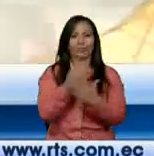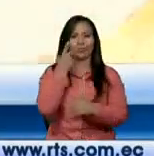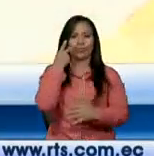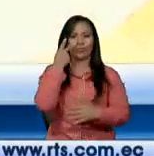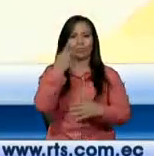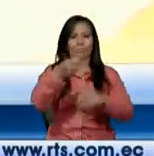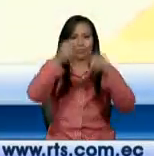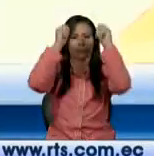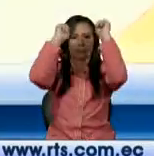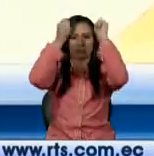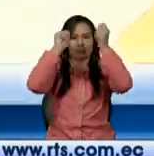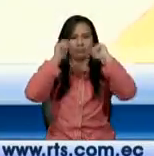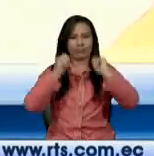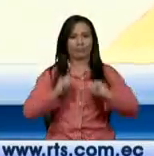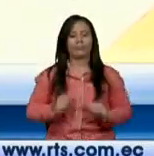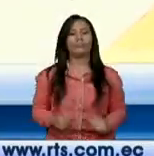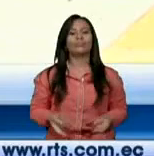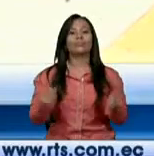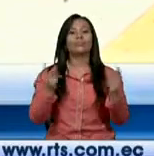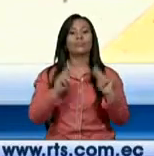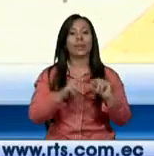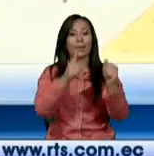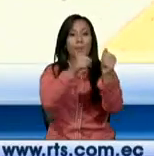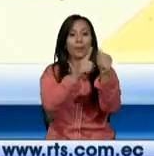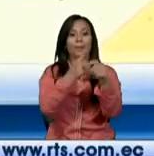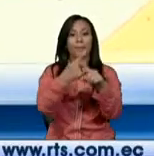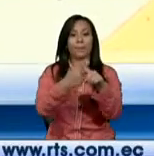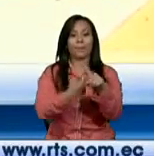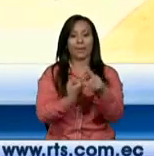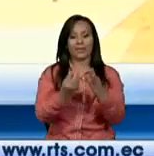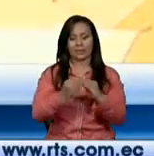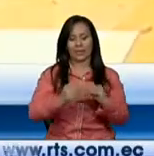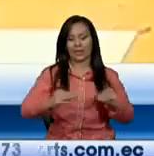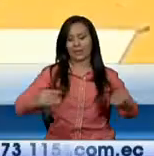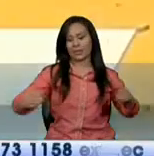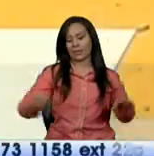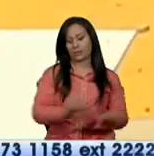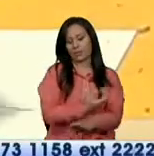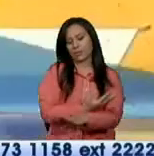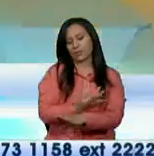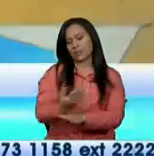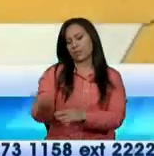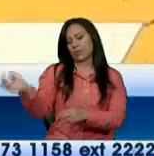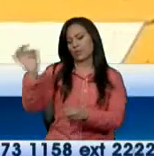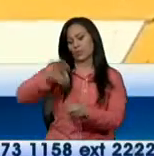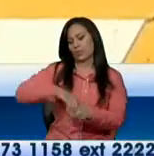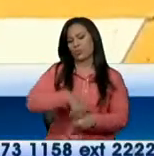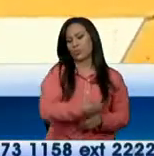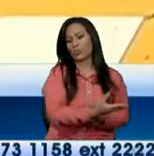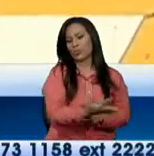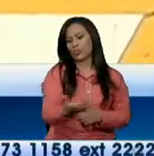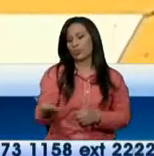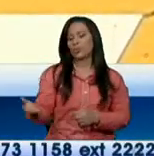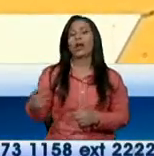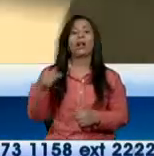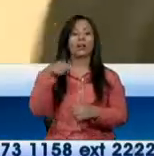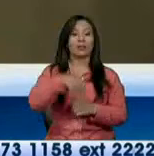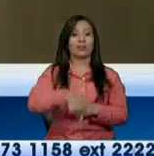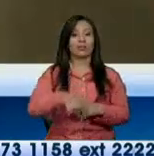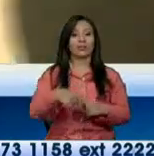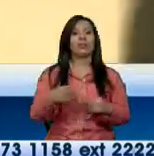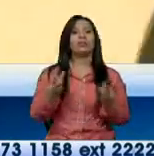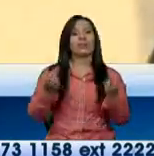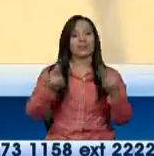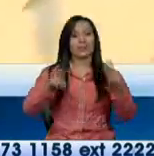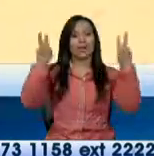cuenta en su genética también, es el mes en que se prepara la tierra para la siembra. Esta fiesta también es asociada a la feminidad y la